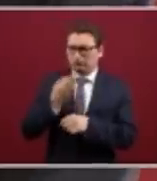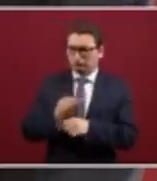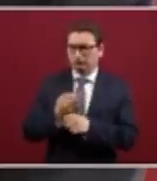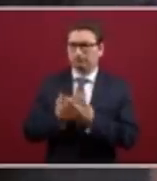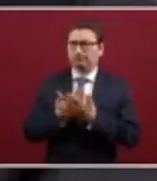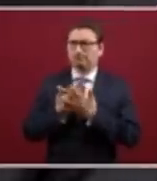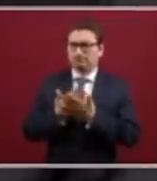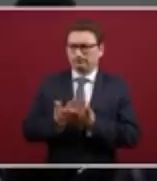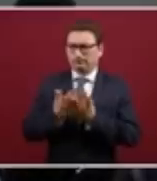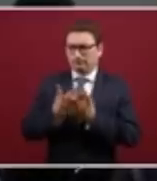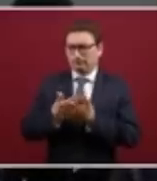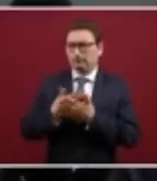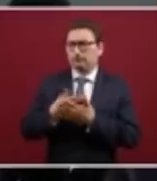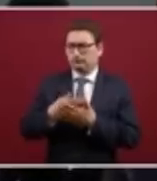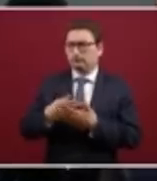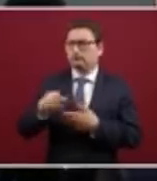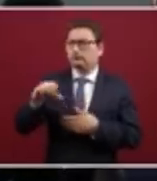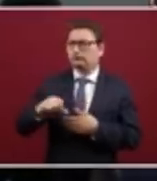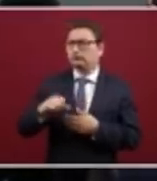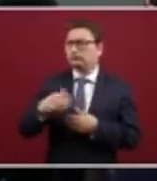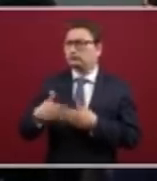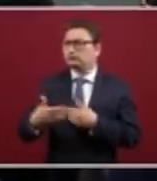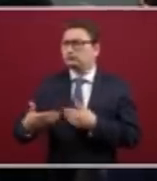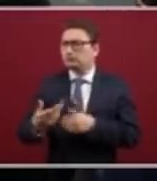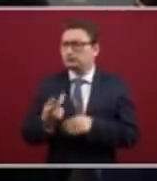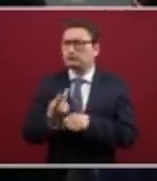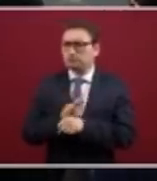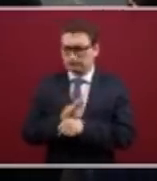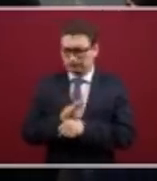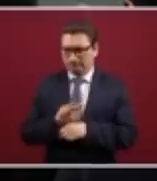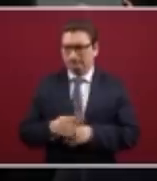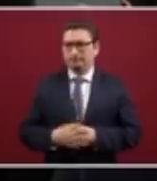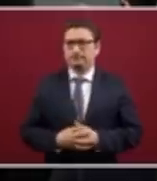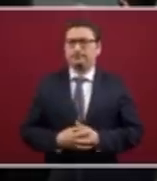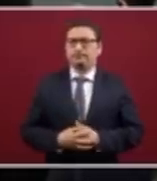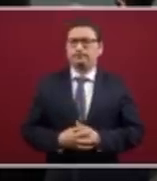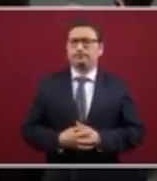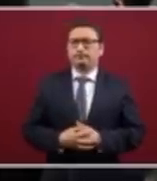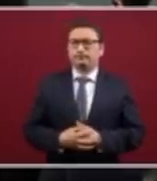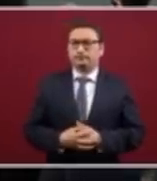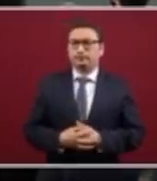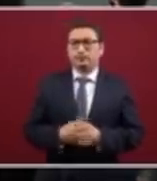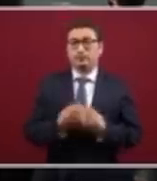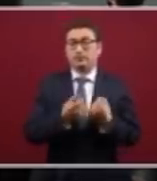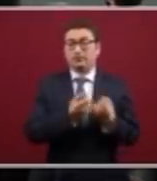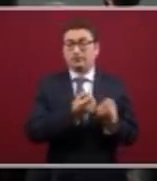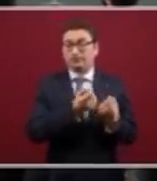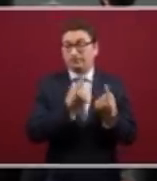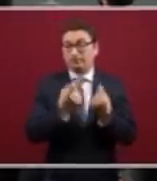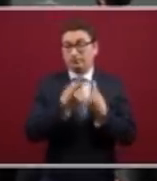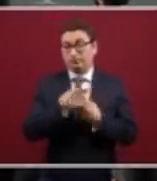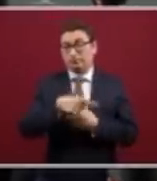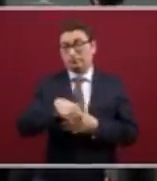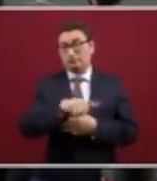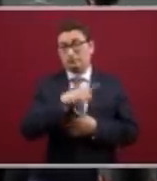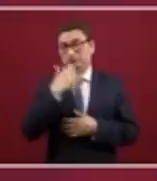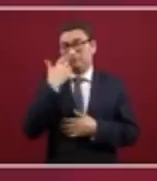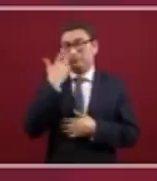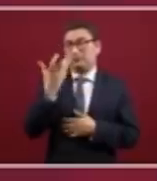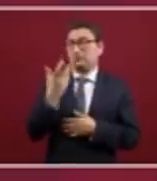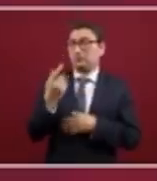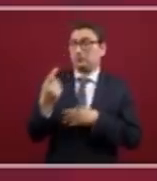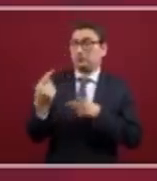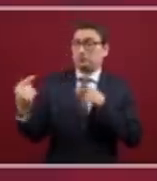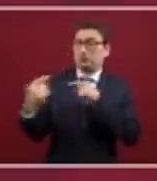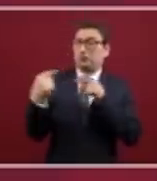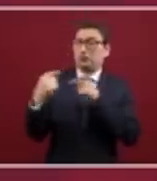sucede pues hay quienes quisieran que nos confrontaremos